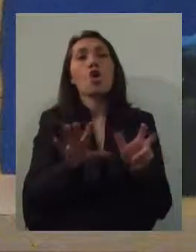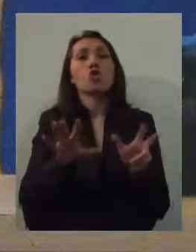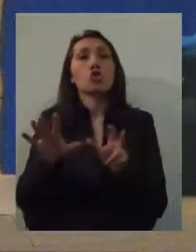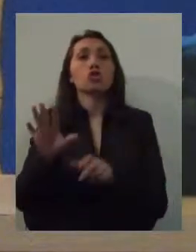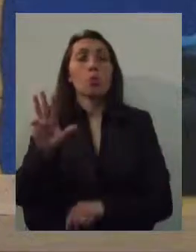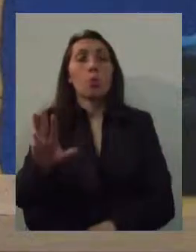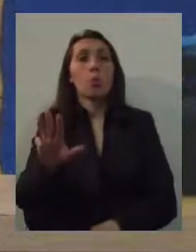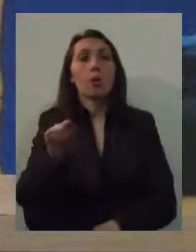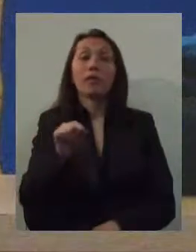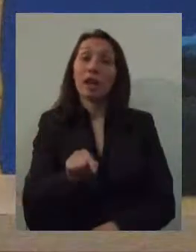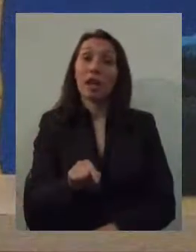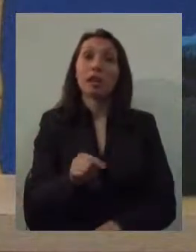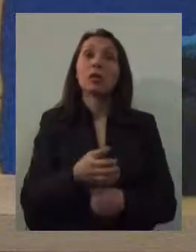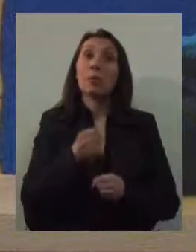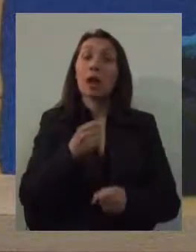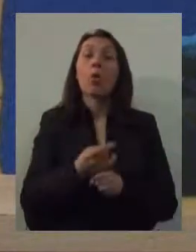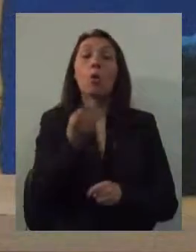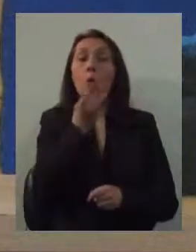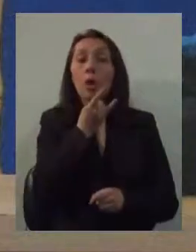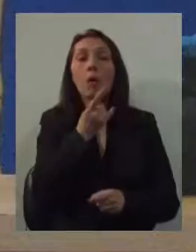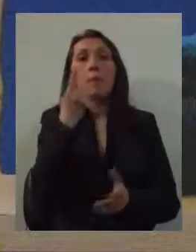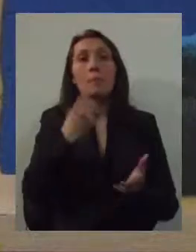1889 estos, y con Paraguay y Uruguay de